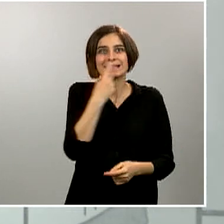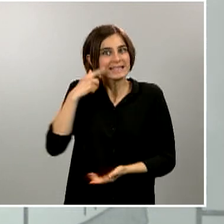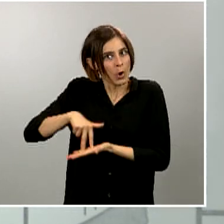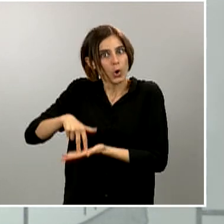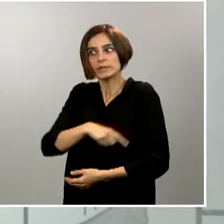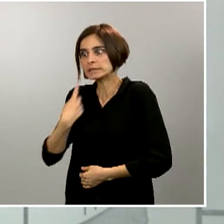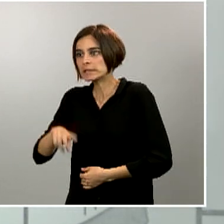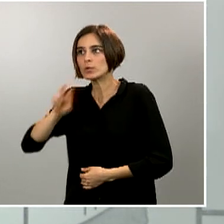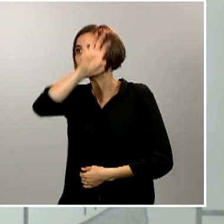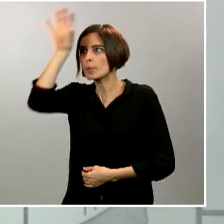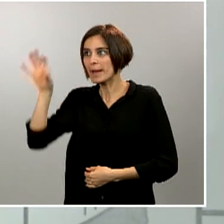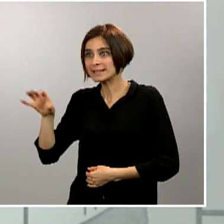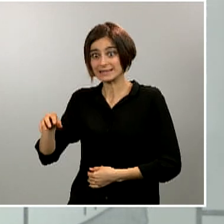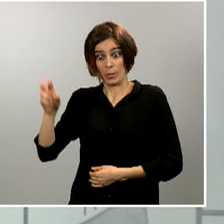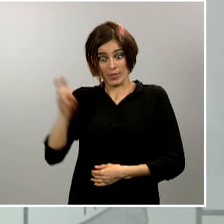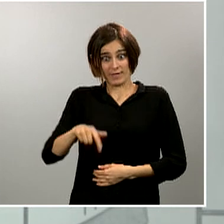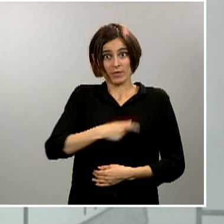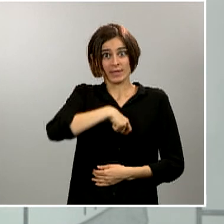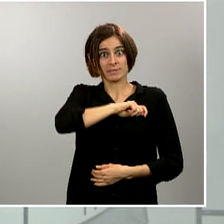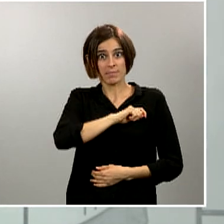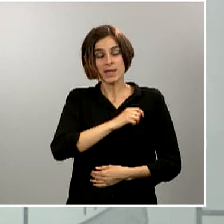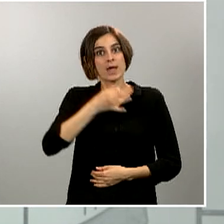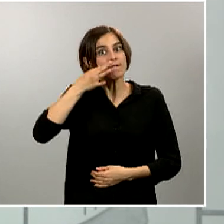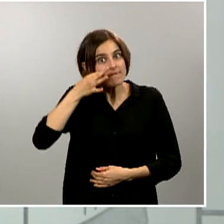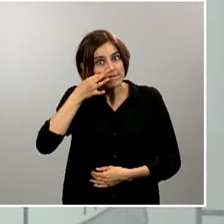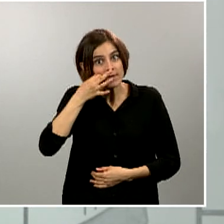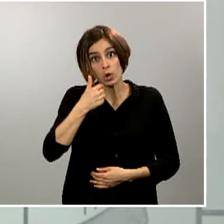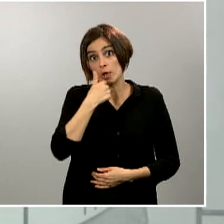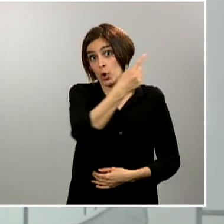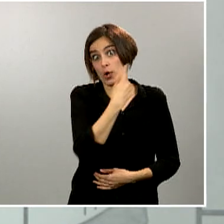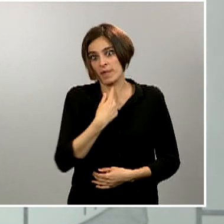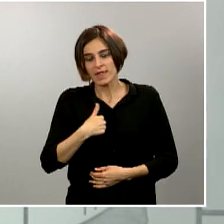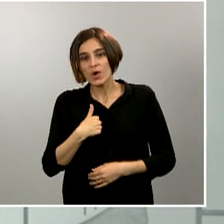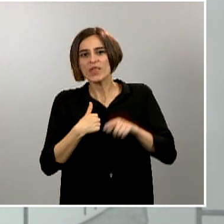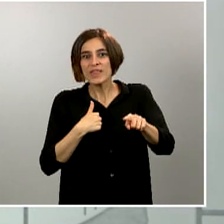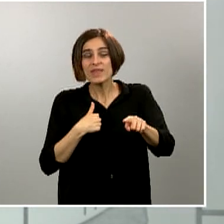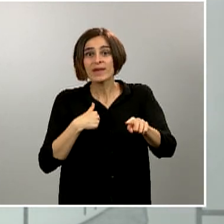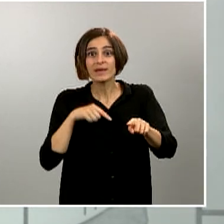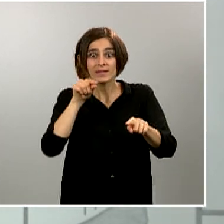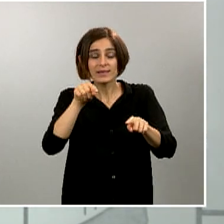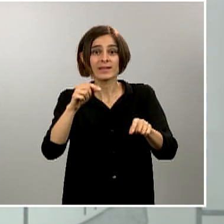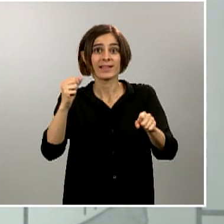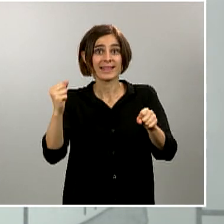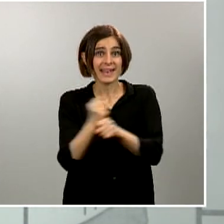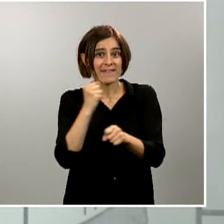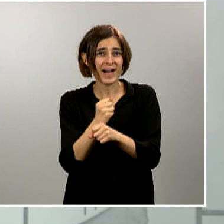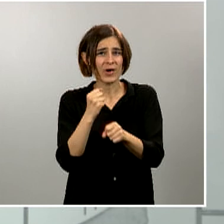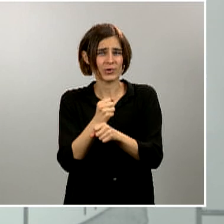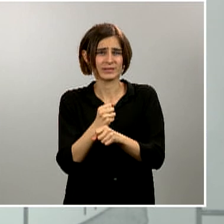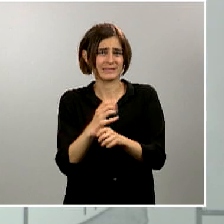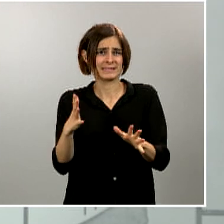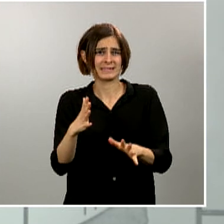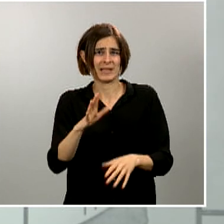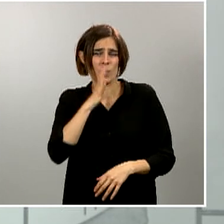términos, en fin, al menos lo que me trasladó a mí, de espectacular y heroica y ejemplar la respuesta que ha dado el